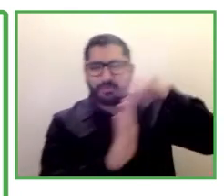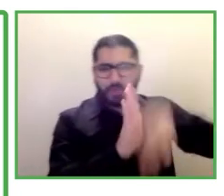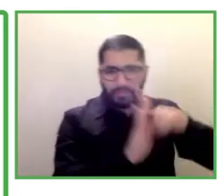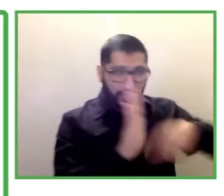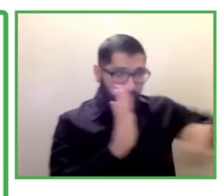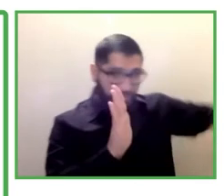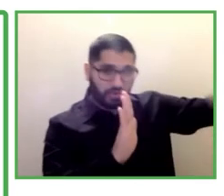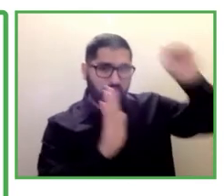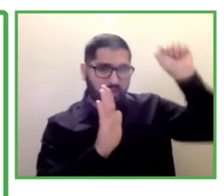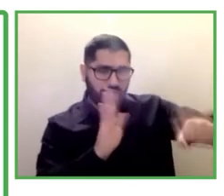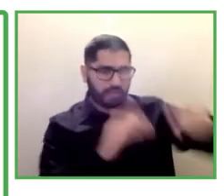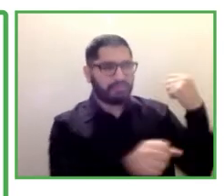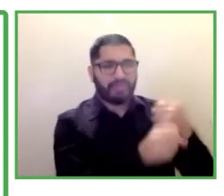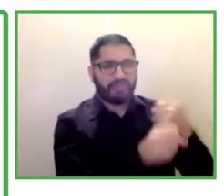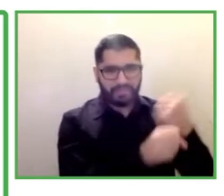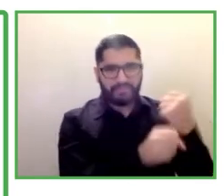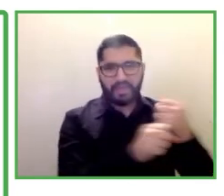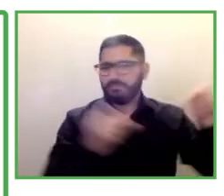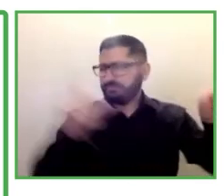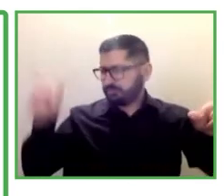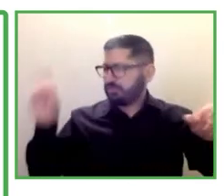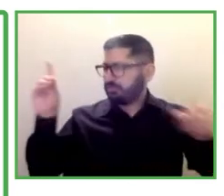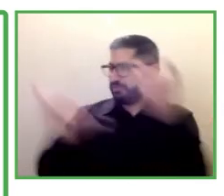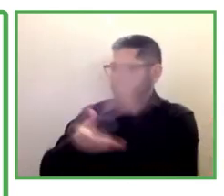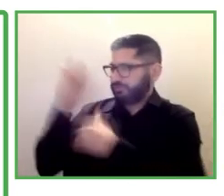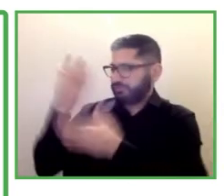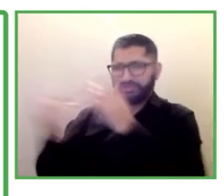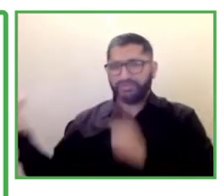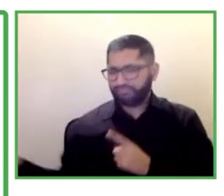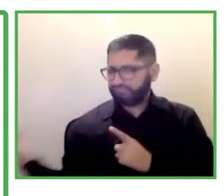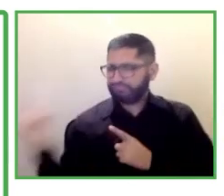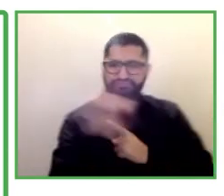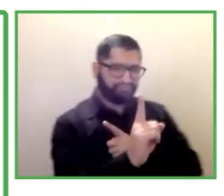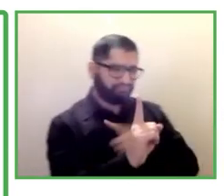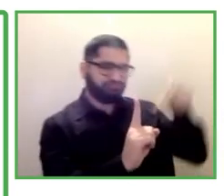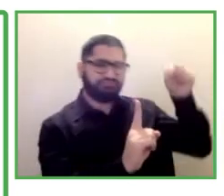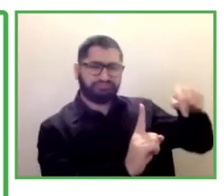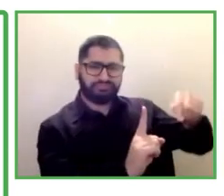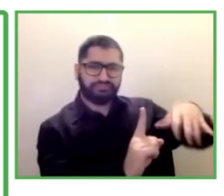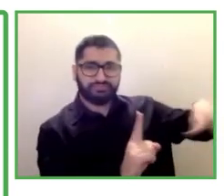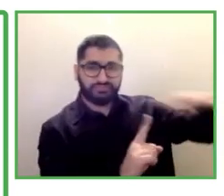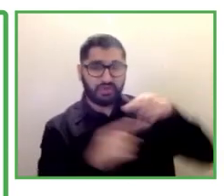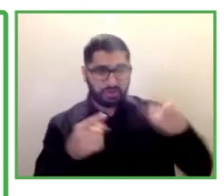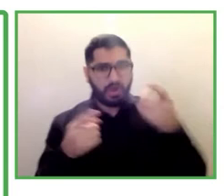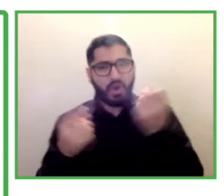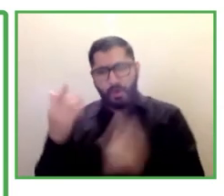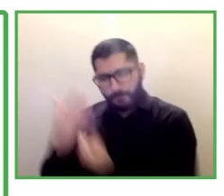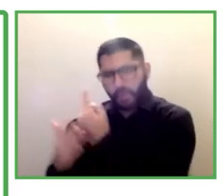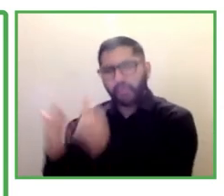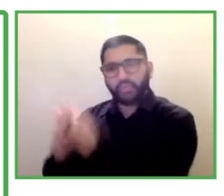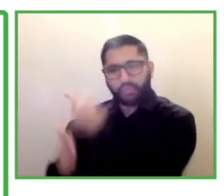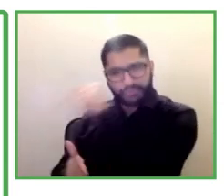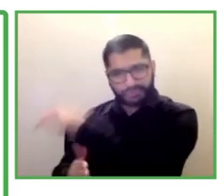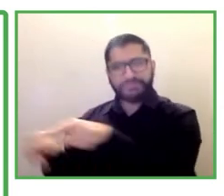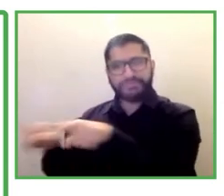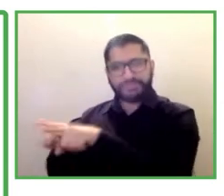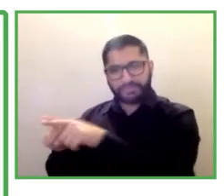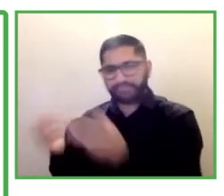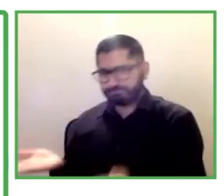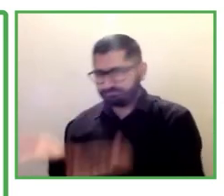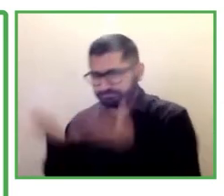entrega a cada pasante. Tenemos un tremendo compromiso con las